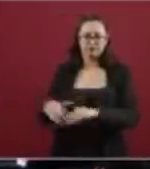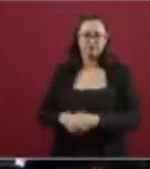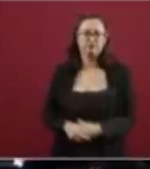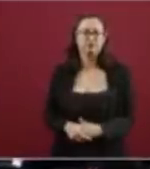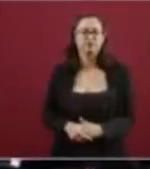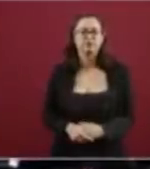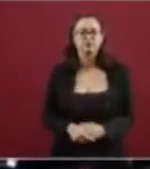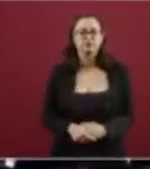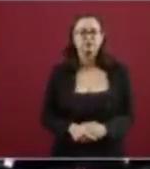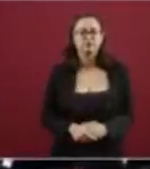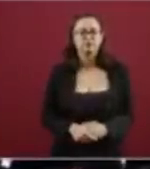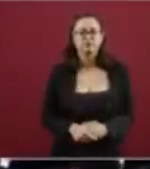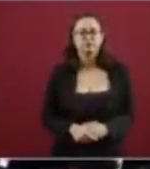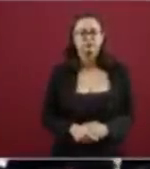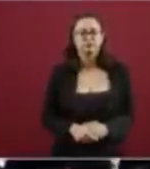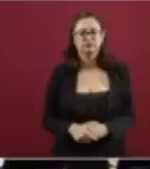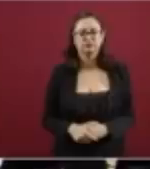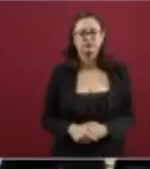Existen las normales.